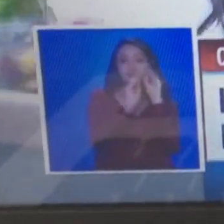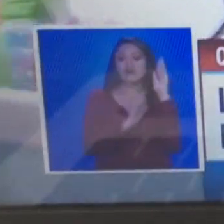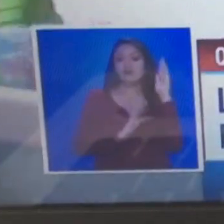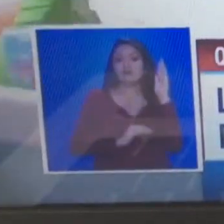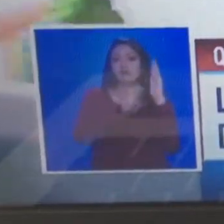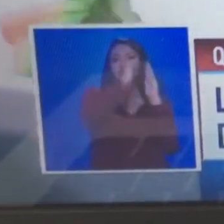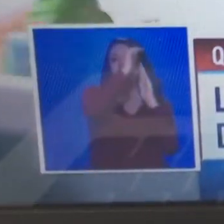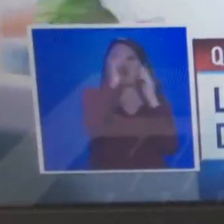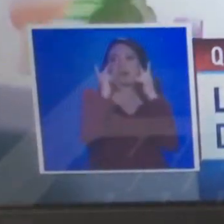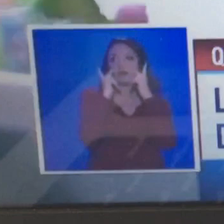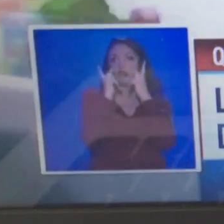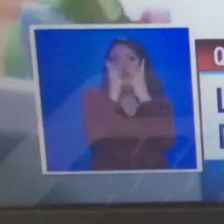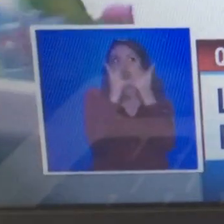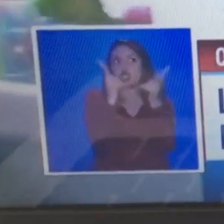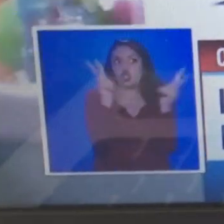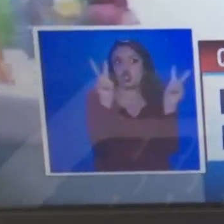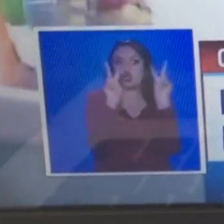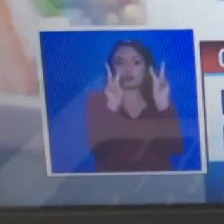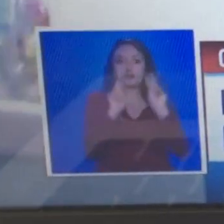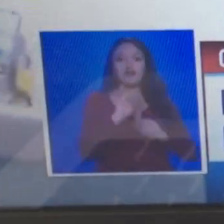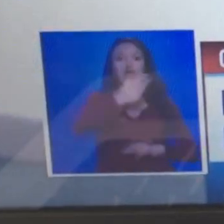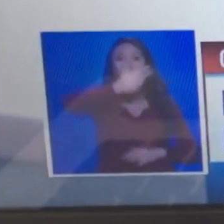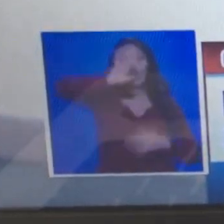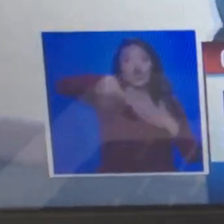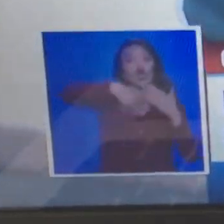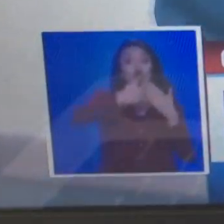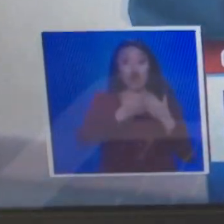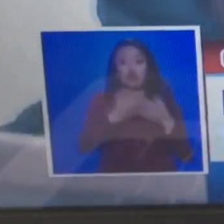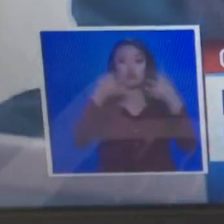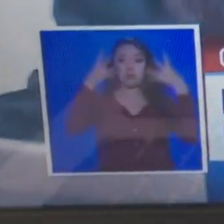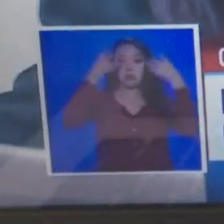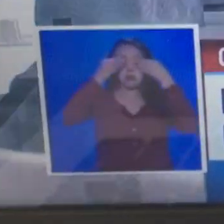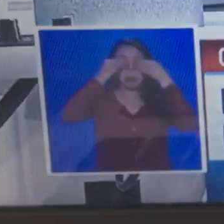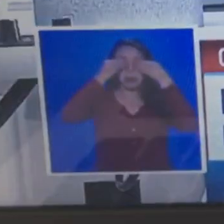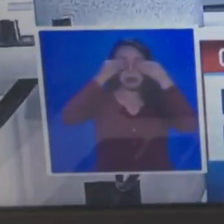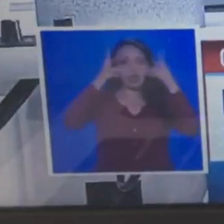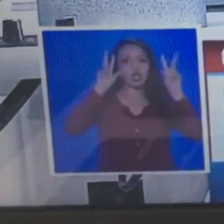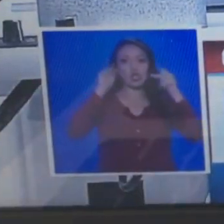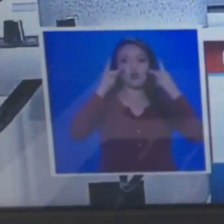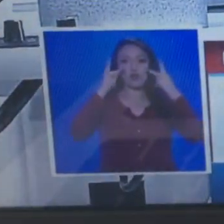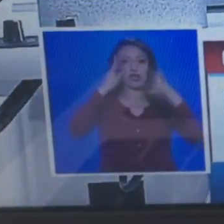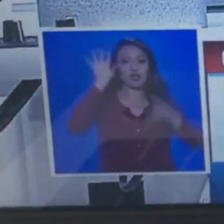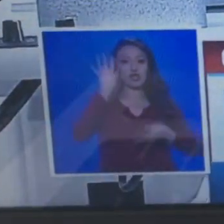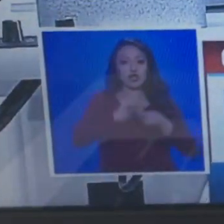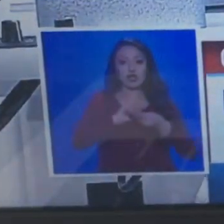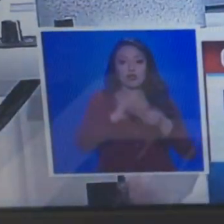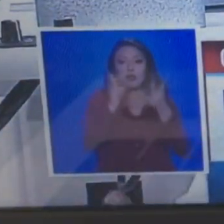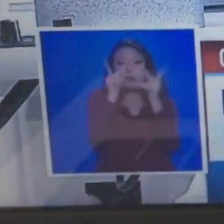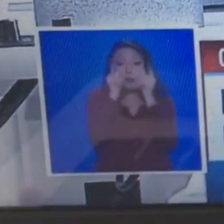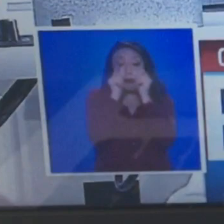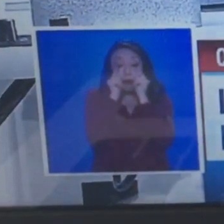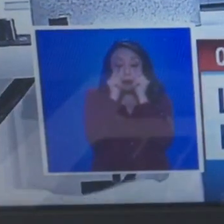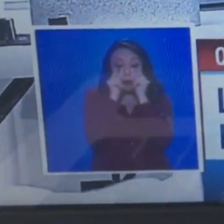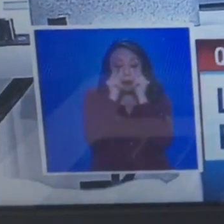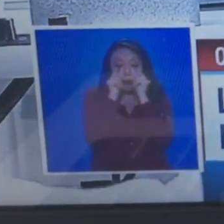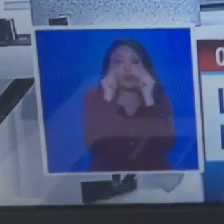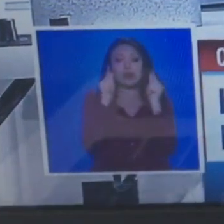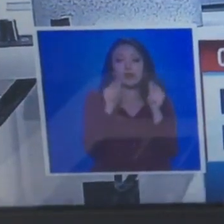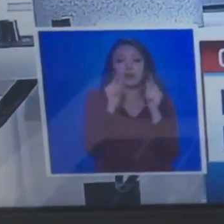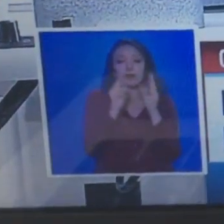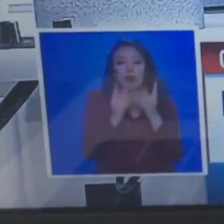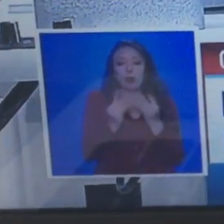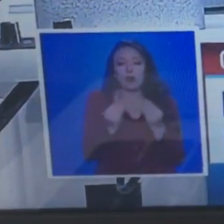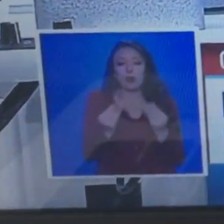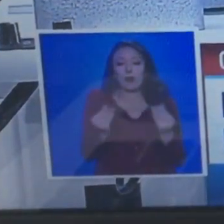visual. Generalmente todos nacemos con hipermetropía, que es una medida de lentes que se va a ir